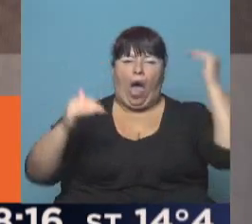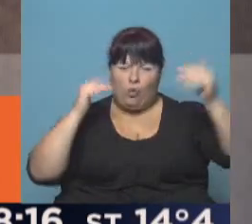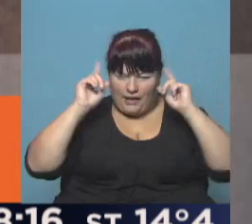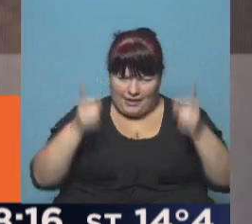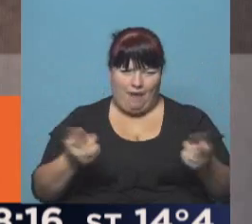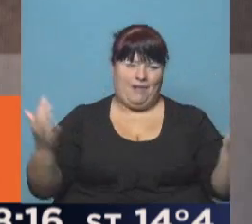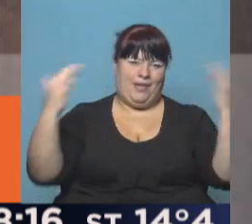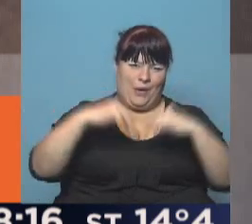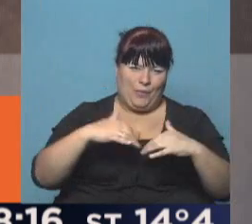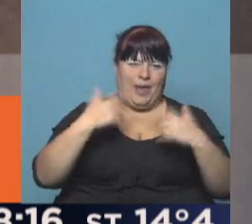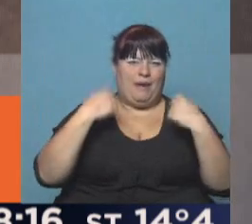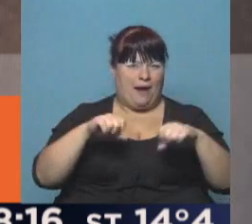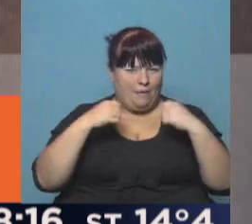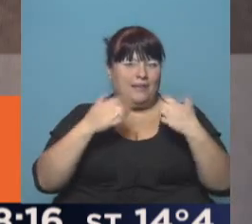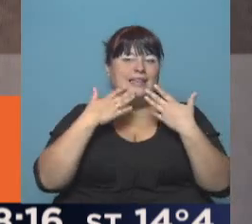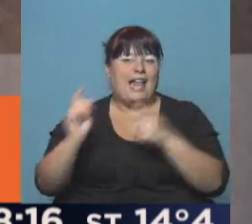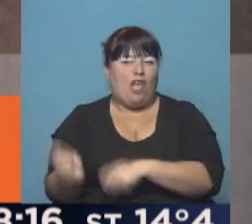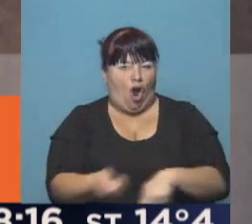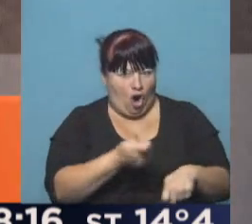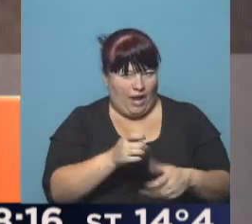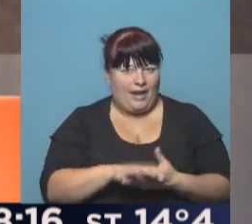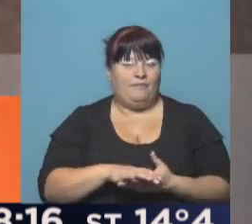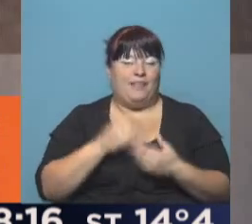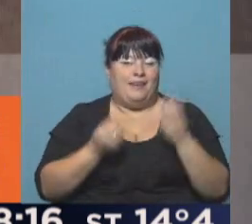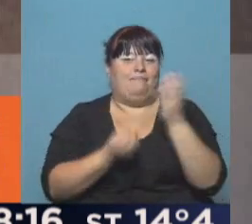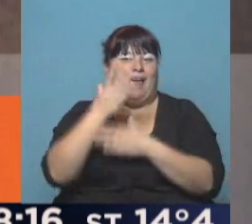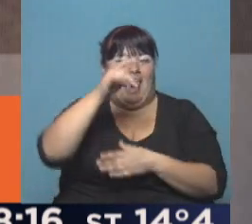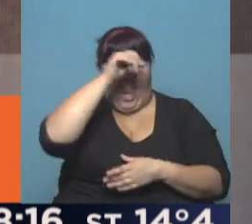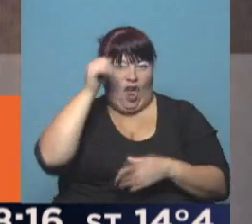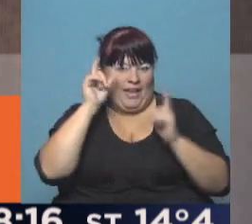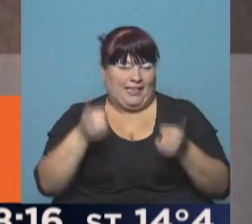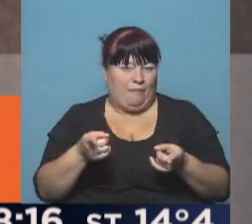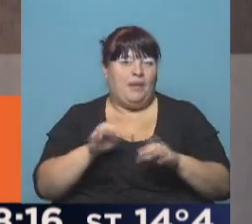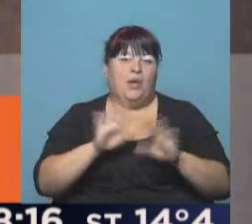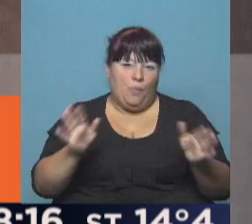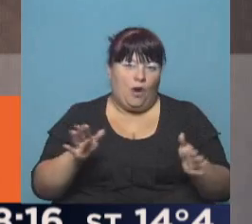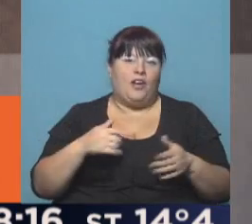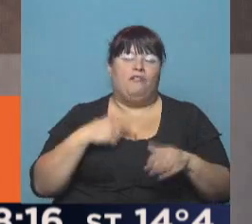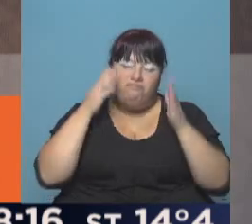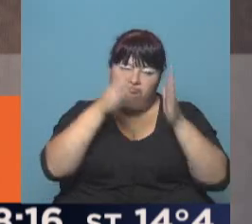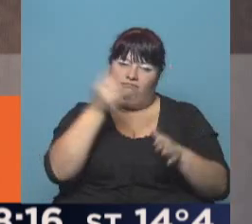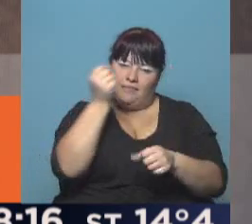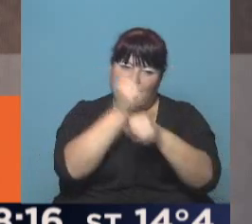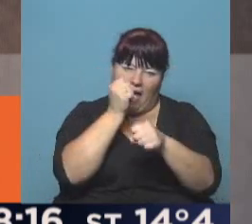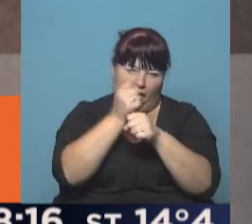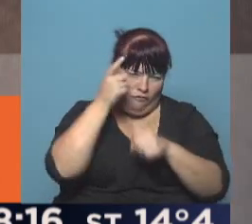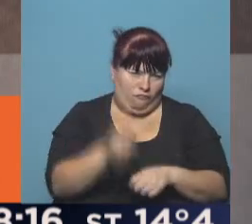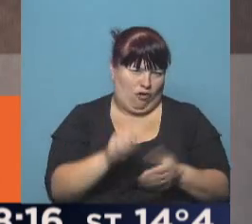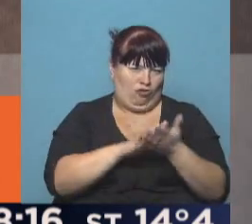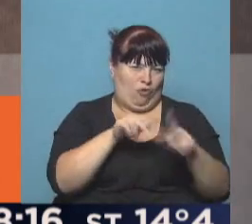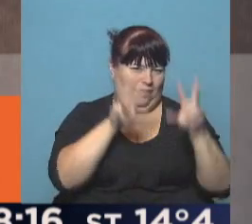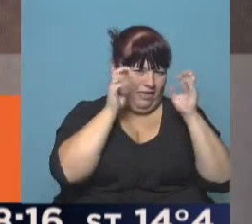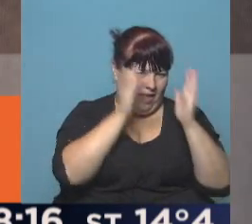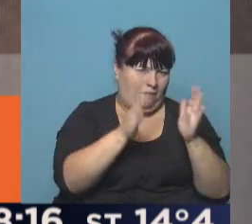que se acercaron a hacer deporte gracias al hockey y al surgimiento de la leona como símbolo así que me aboqué a trabajar fuertemente en eso